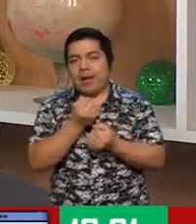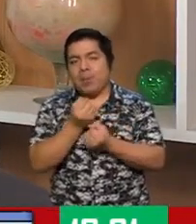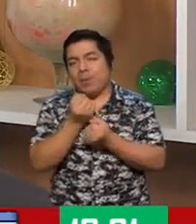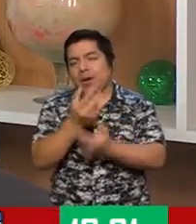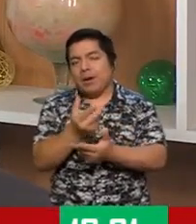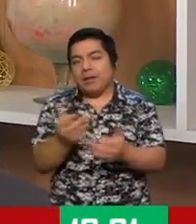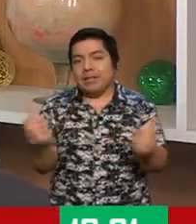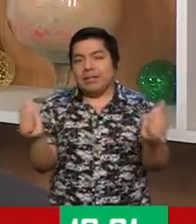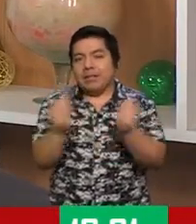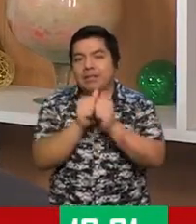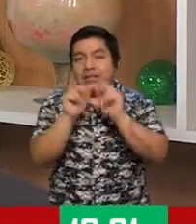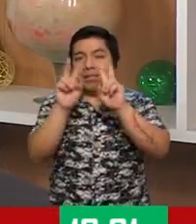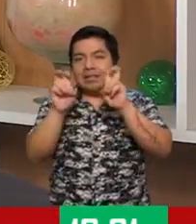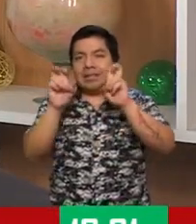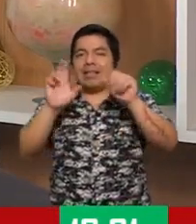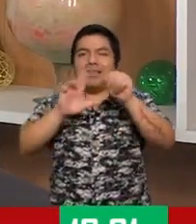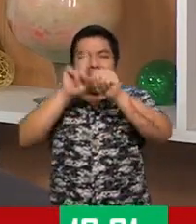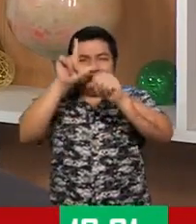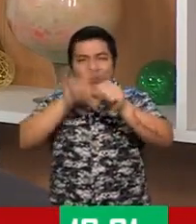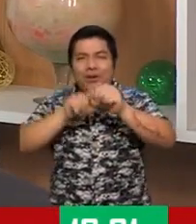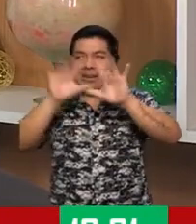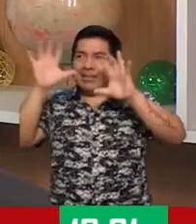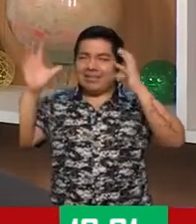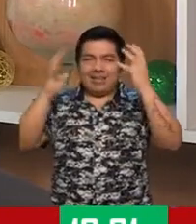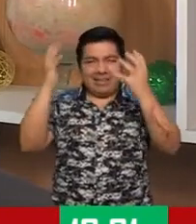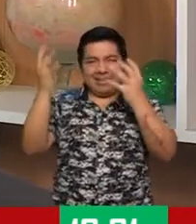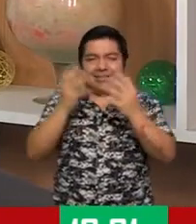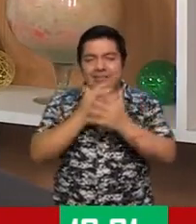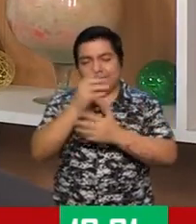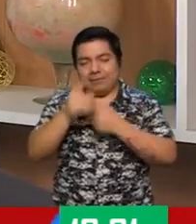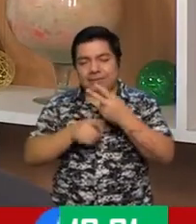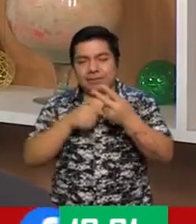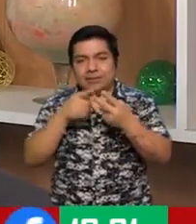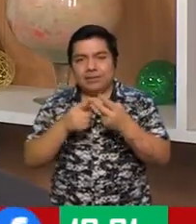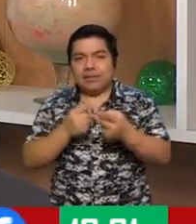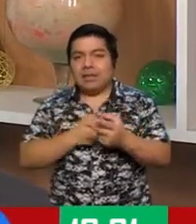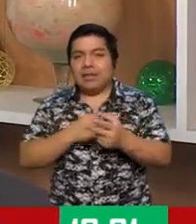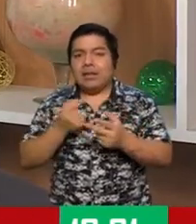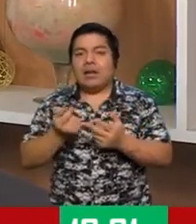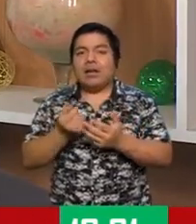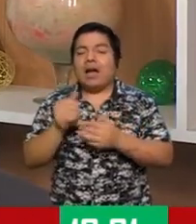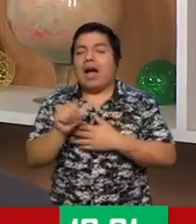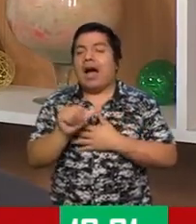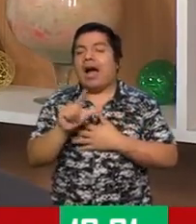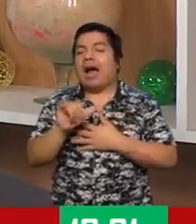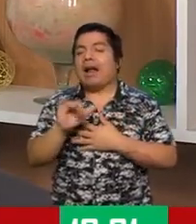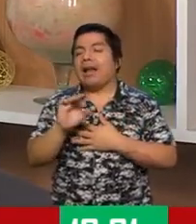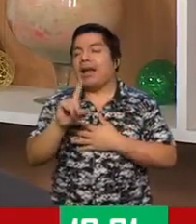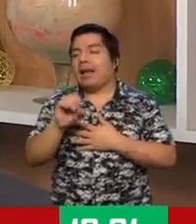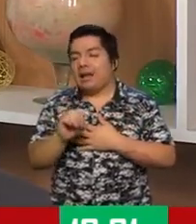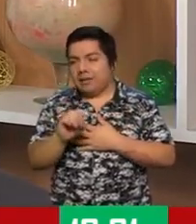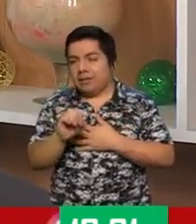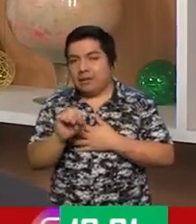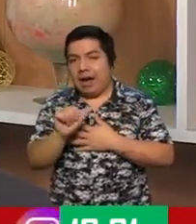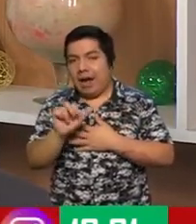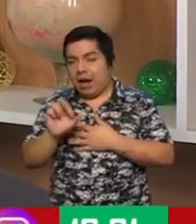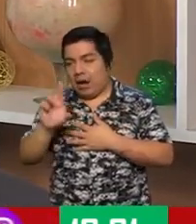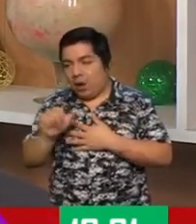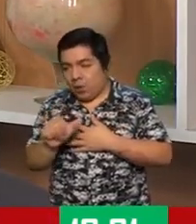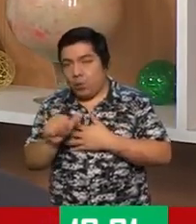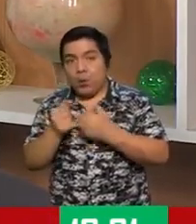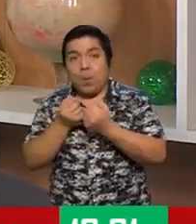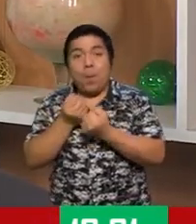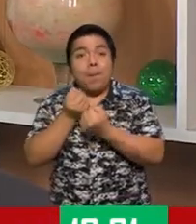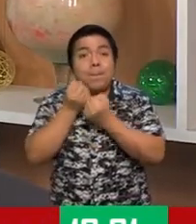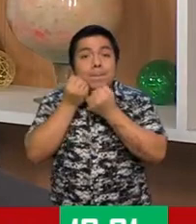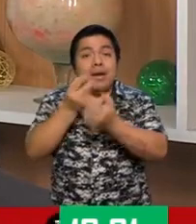temas de naturaleza, ¿no? Y también, bueno, pues el poema con el que me premiaron en el Alejandro Aura es mucho también una poesía